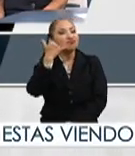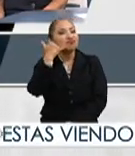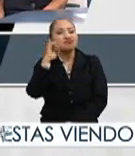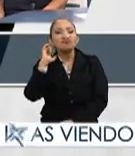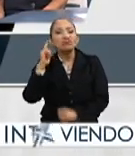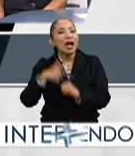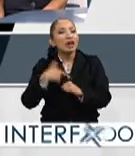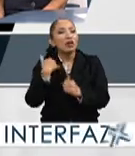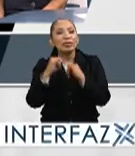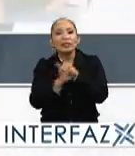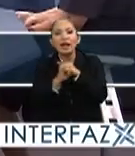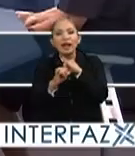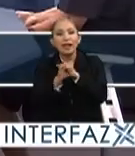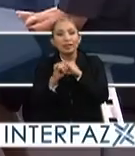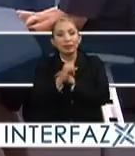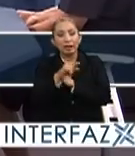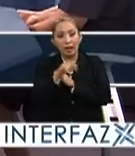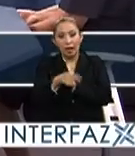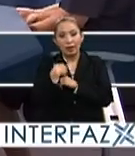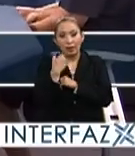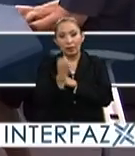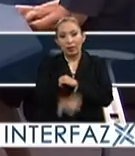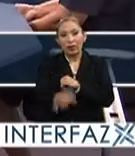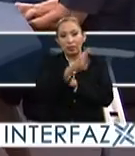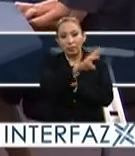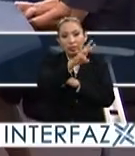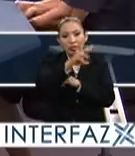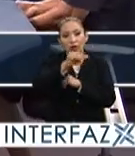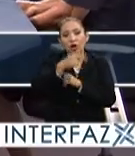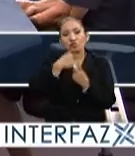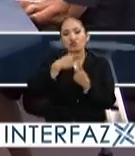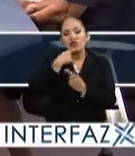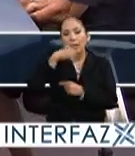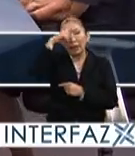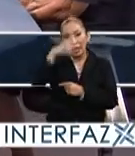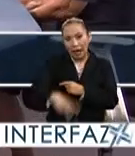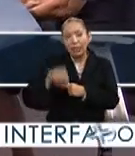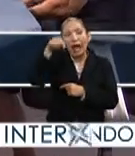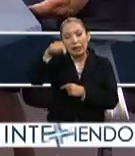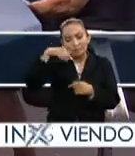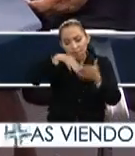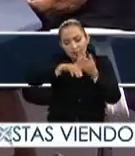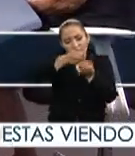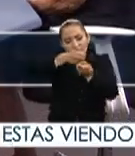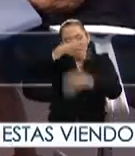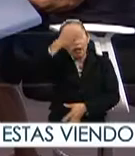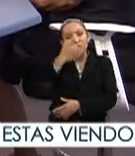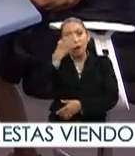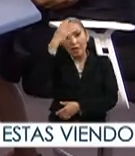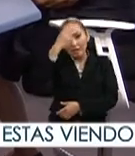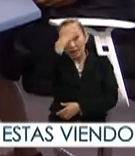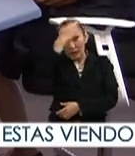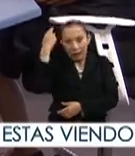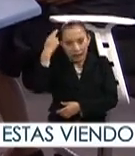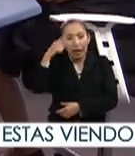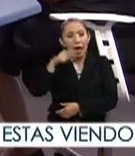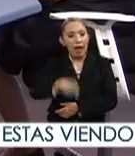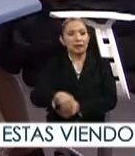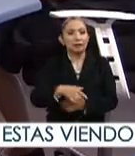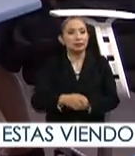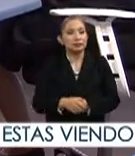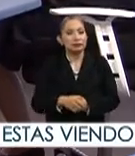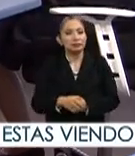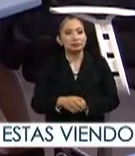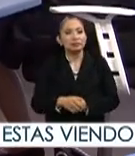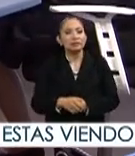alguna página de internet donde puedan? Bueno, en la famosa www Cruz Roja Mexicana, ahí entran y ven escuelas de enfermería